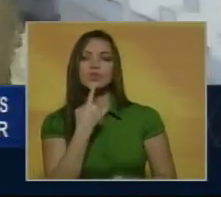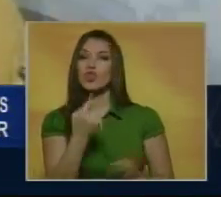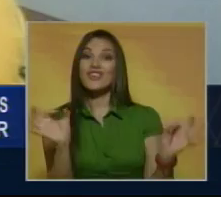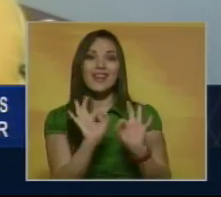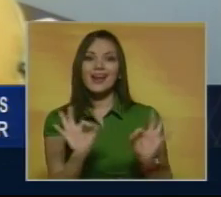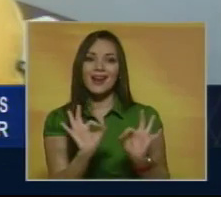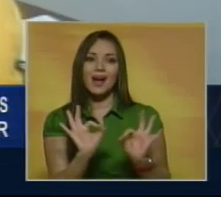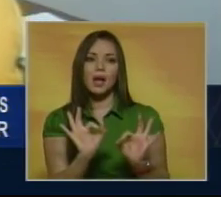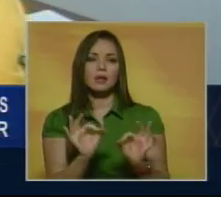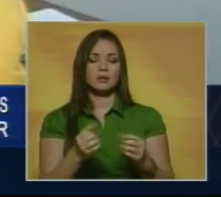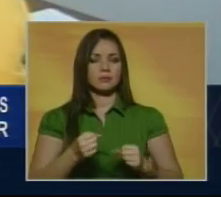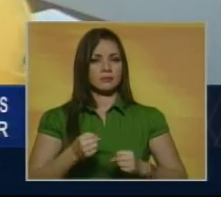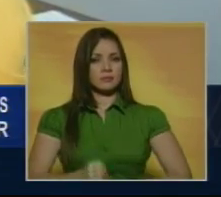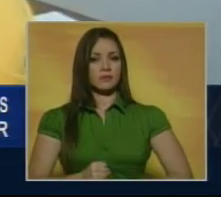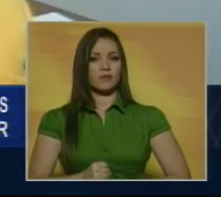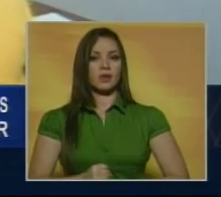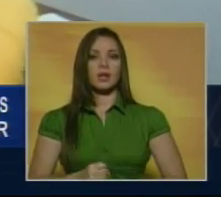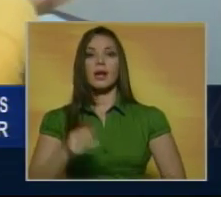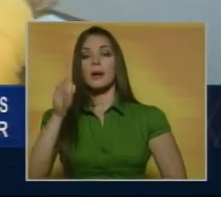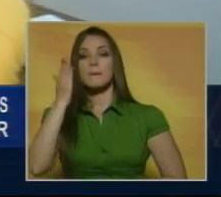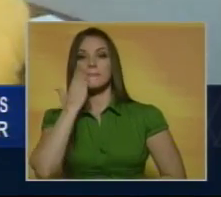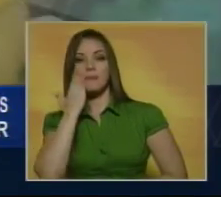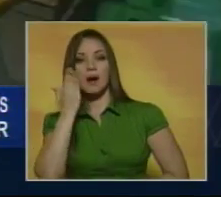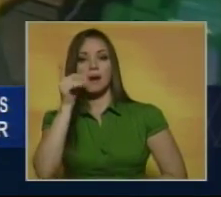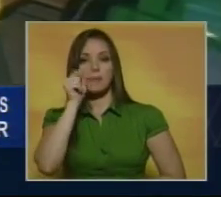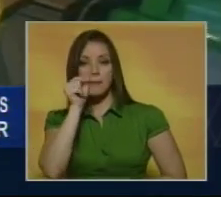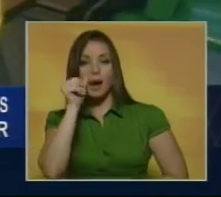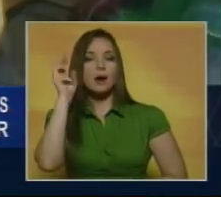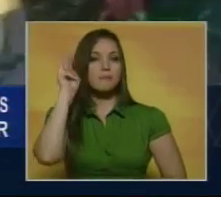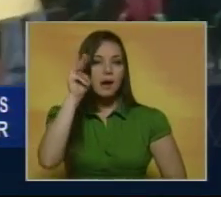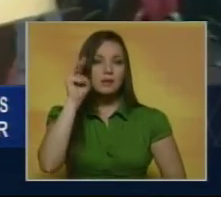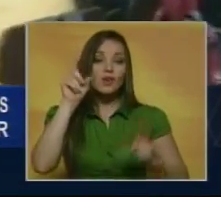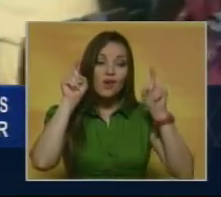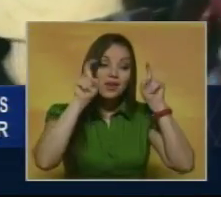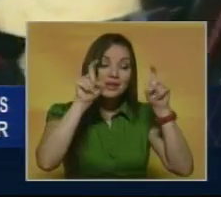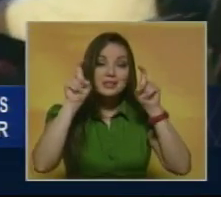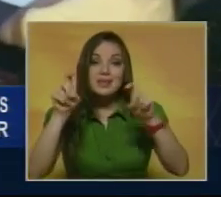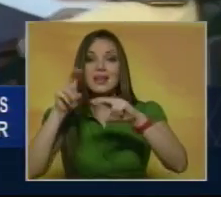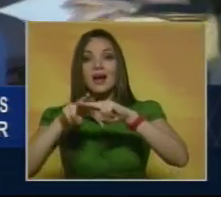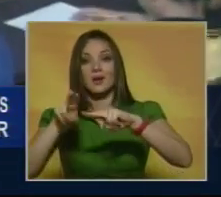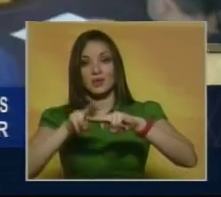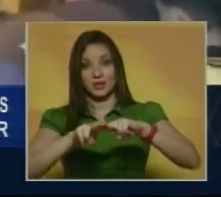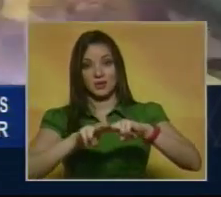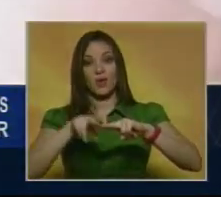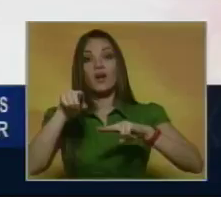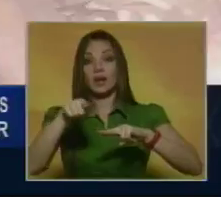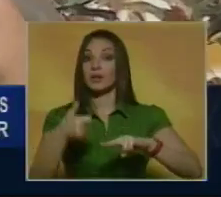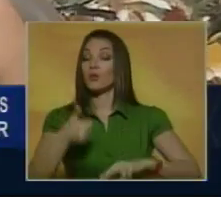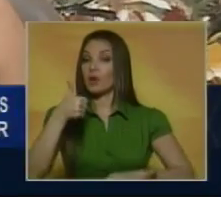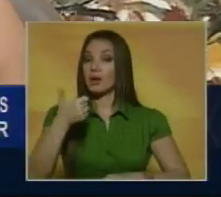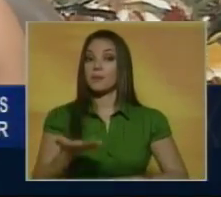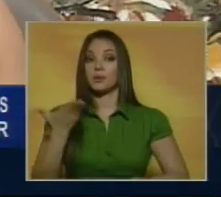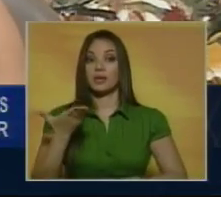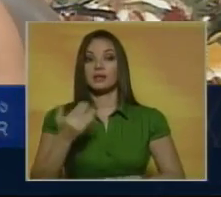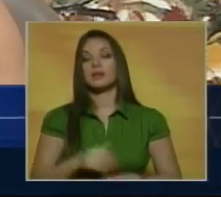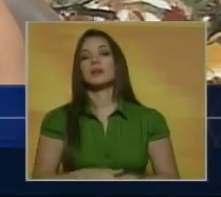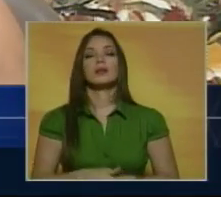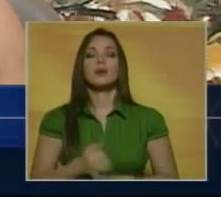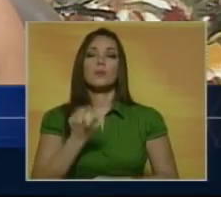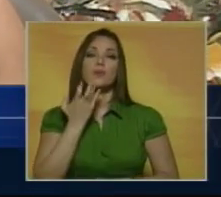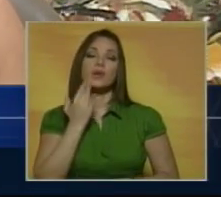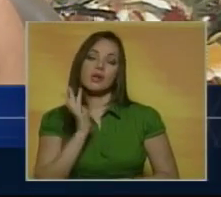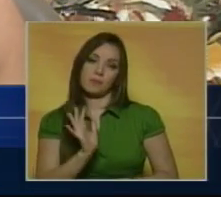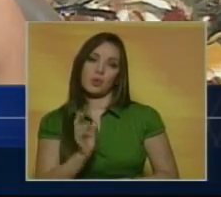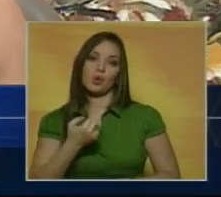te ha herido. Que los padres y maestros informen a los niños sobre el tema resulta también muy efectivo. Cuando enseñamos